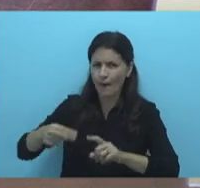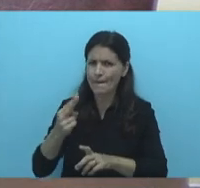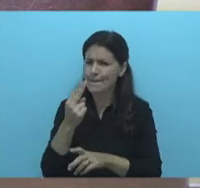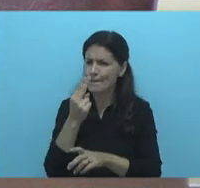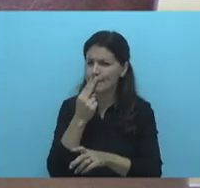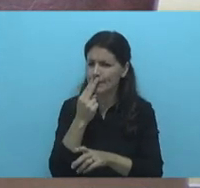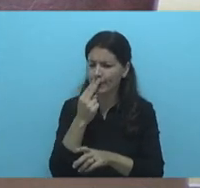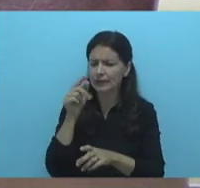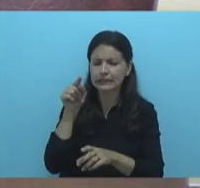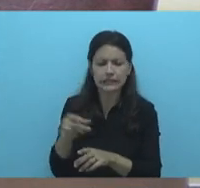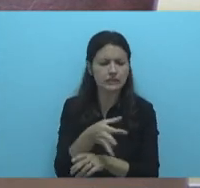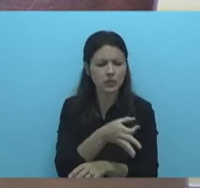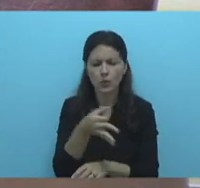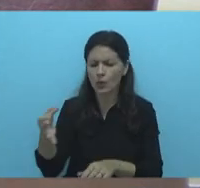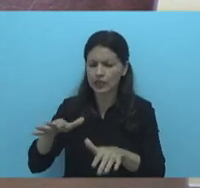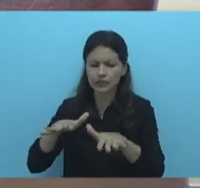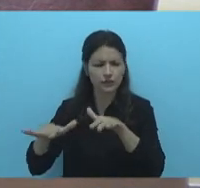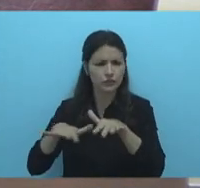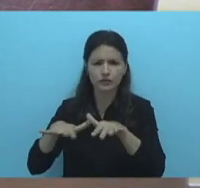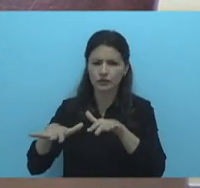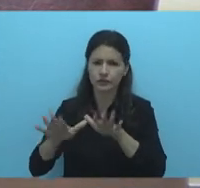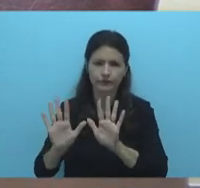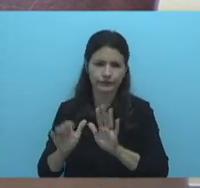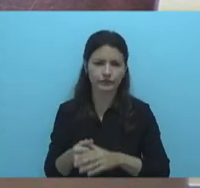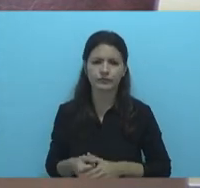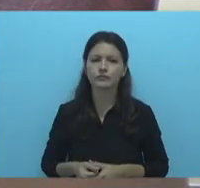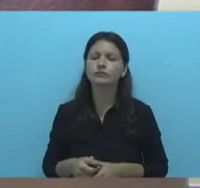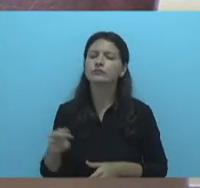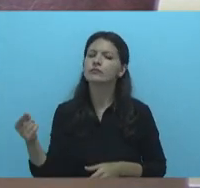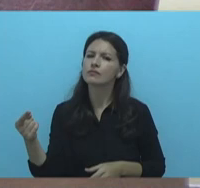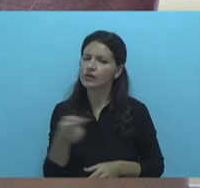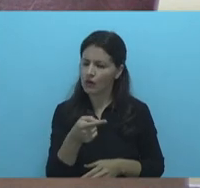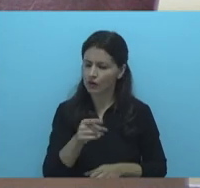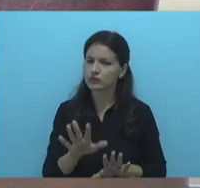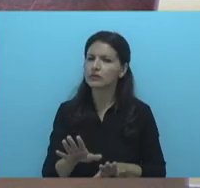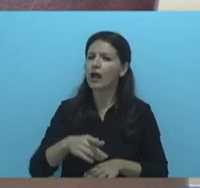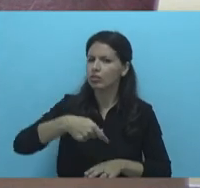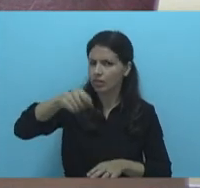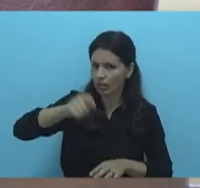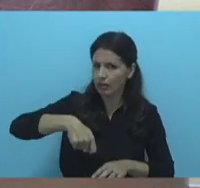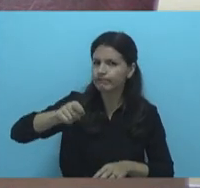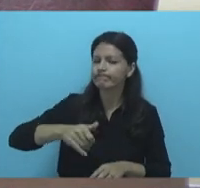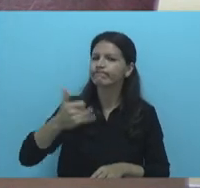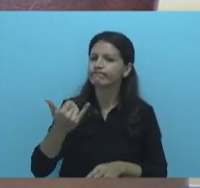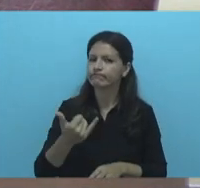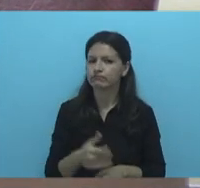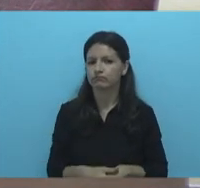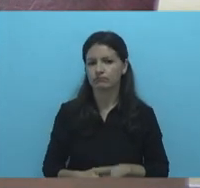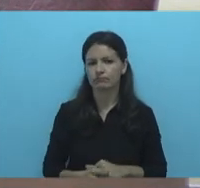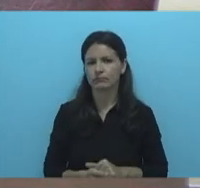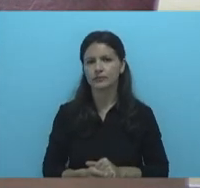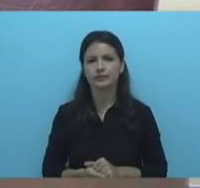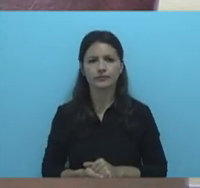mismo contexto, en los mismos días, con lo cual también repudiamos ese atentado que se